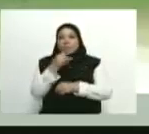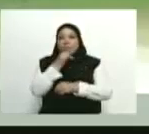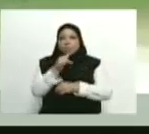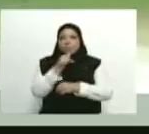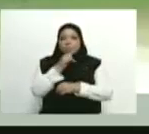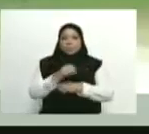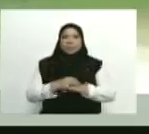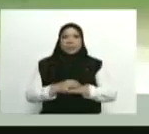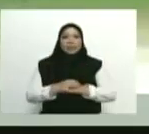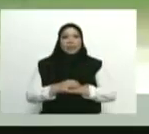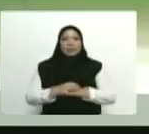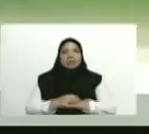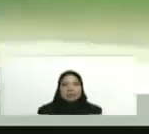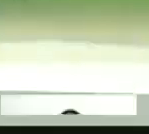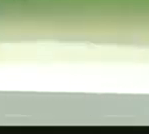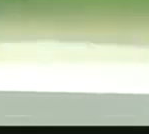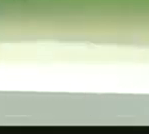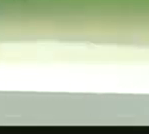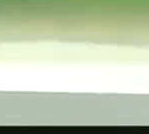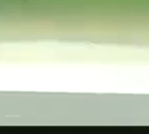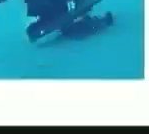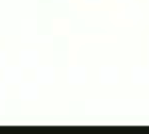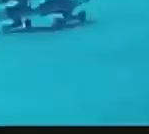noticias, con buenas informaciones. Adelante.